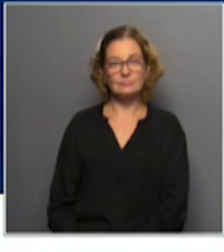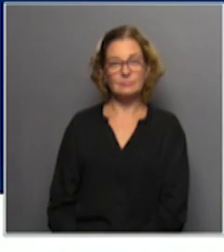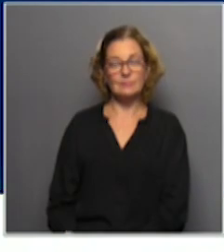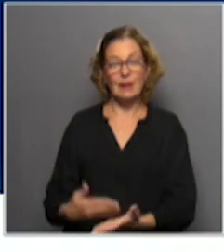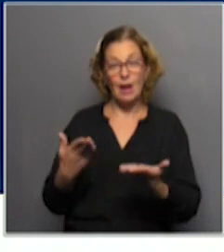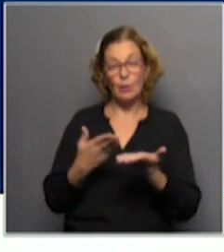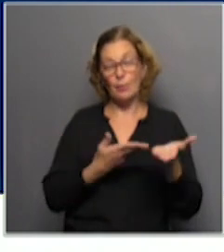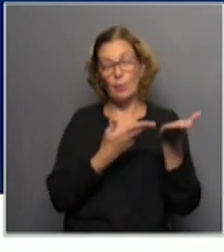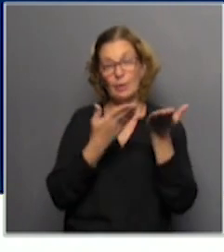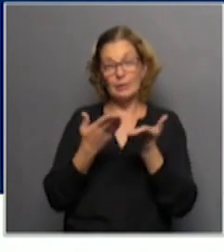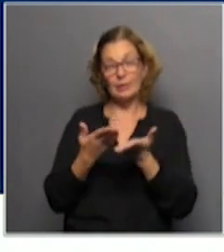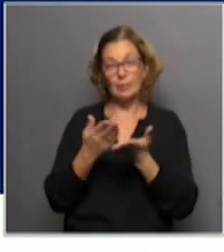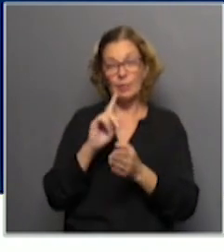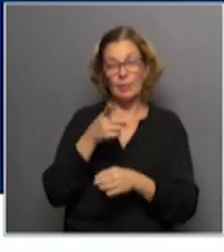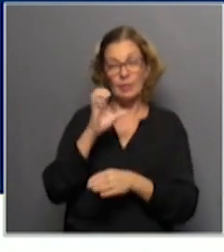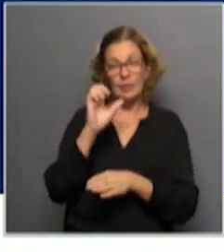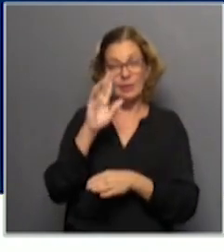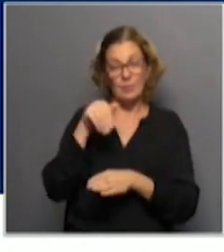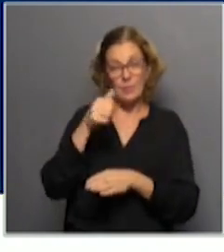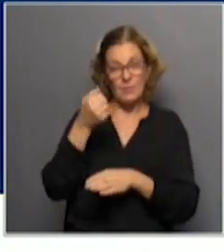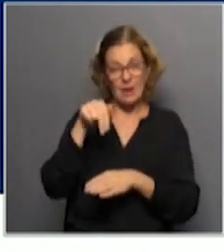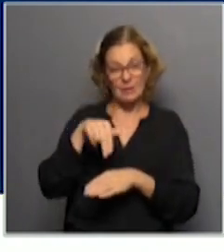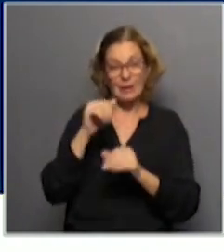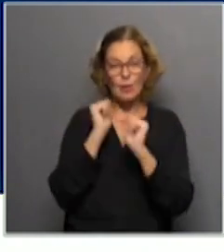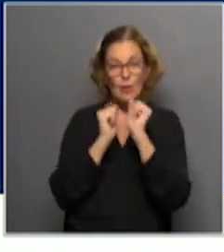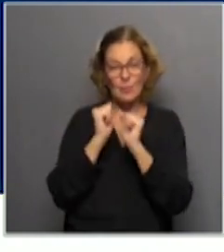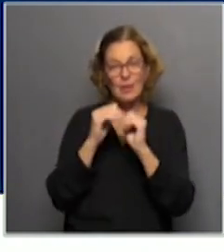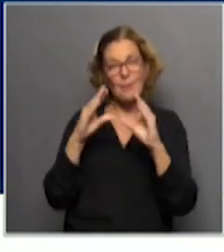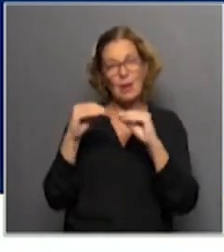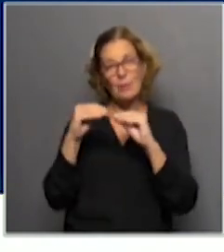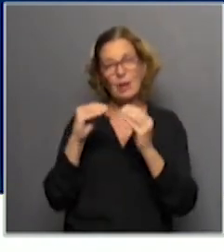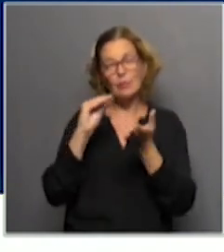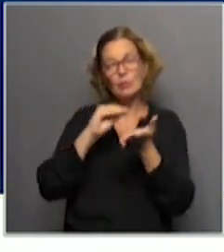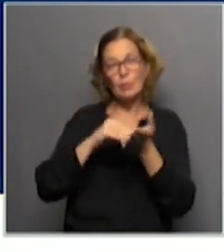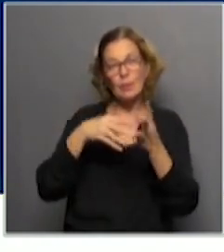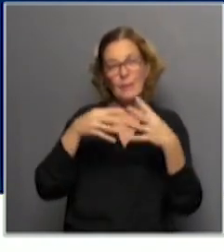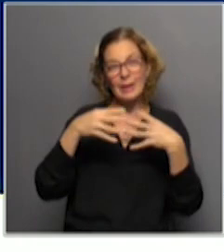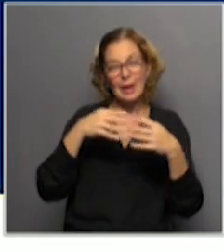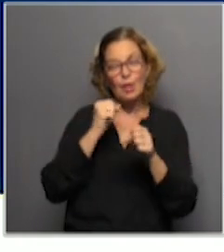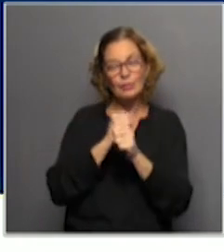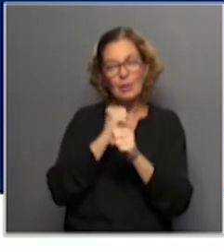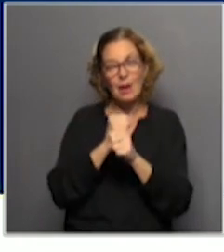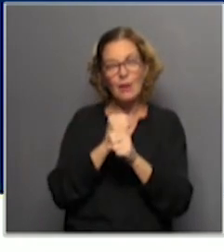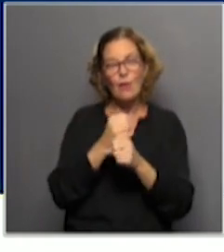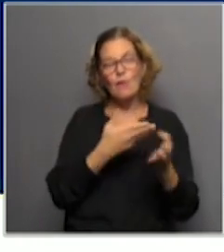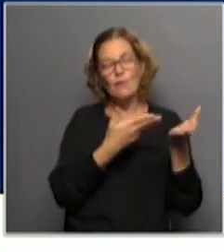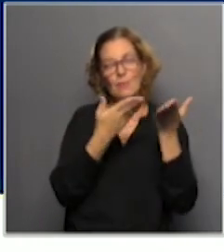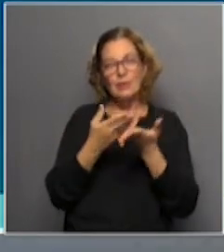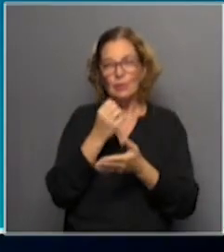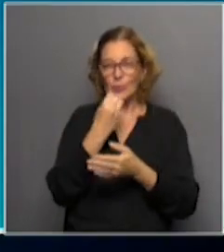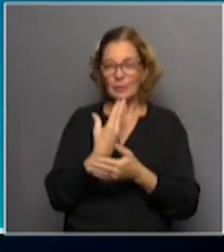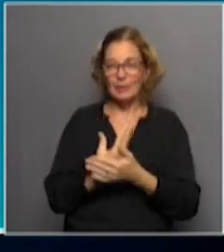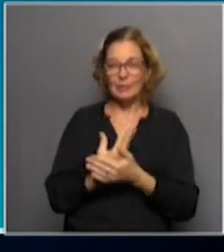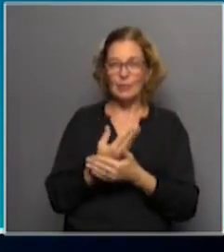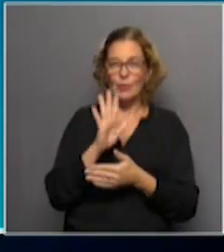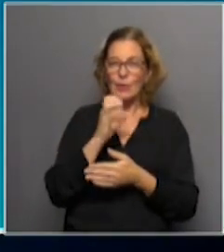Vamos ahora a recibir a Germán de Agosto, economista, para hablar del mercado laboral. Germán, bienvenido. ¿Cómo estás?